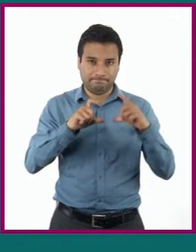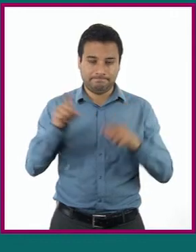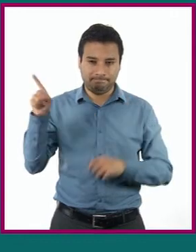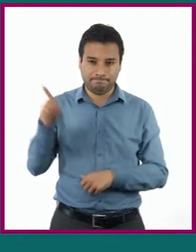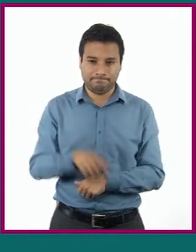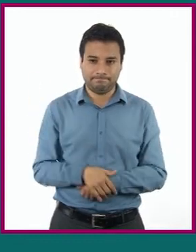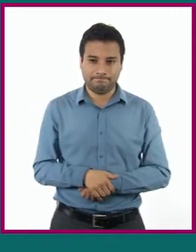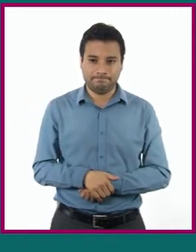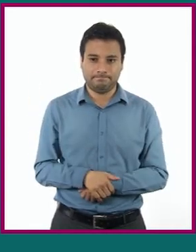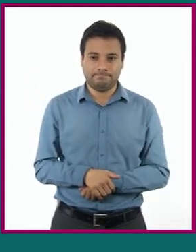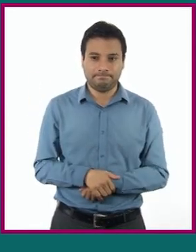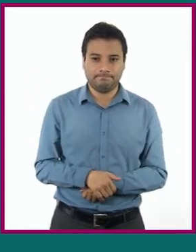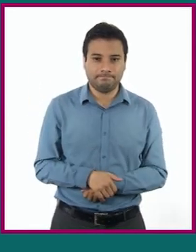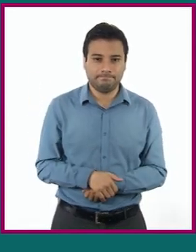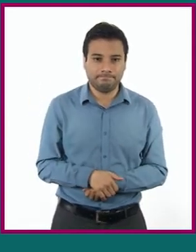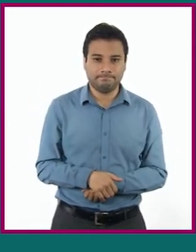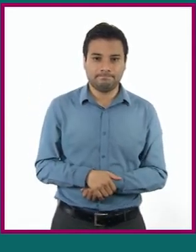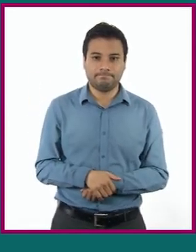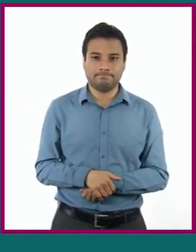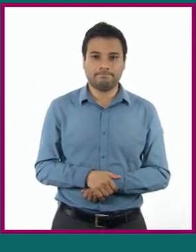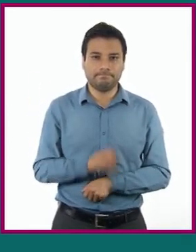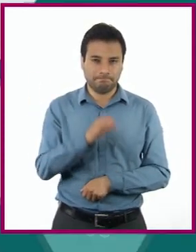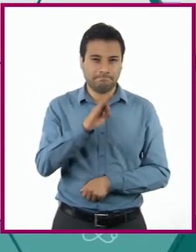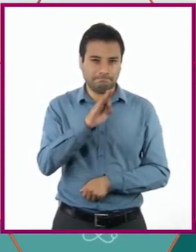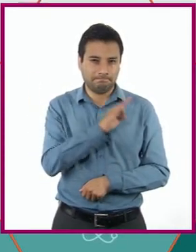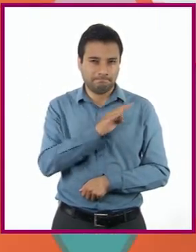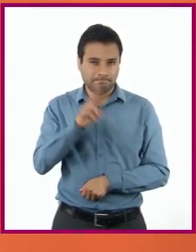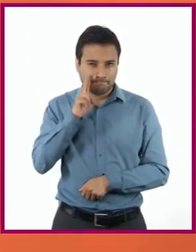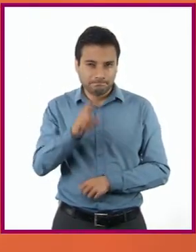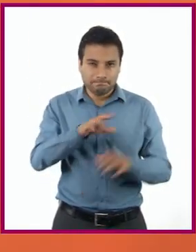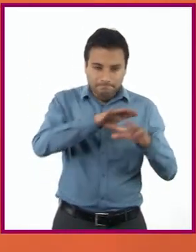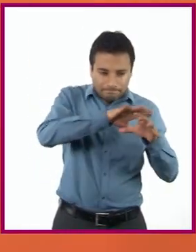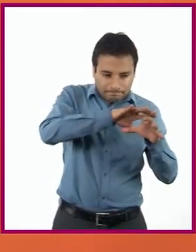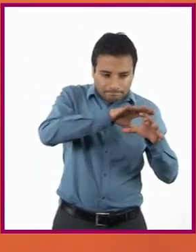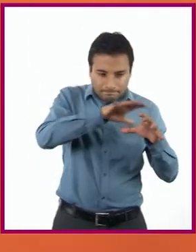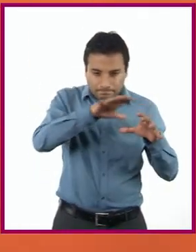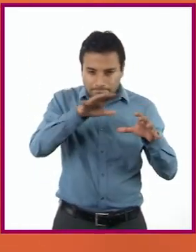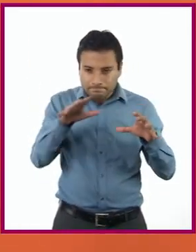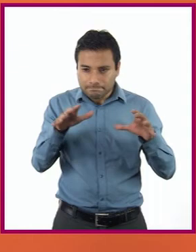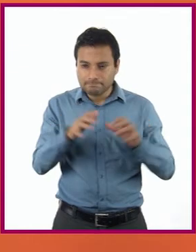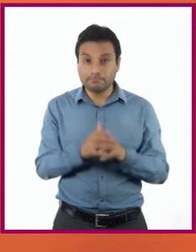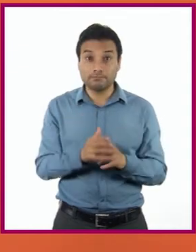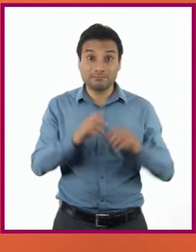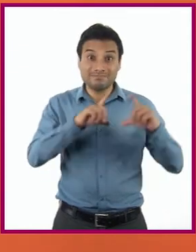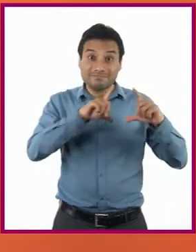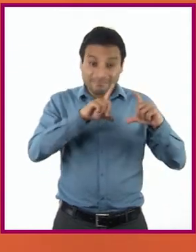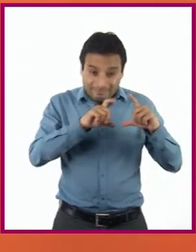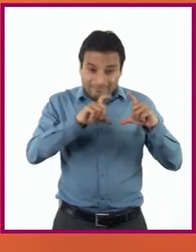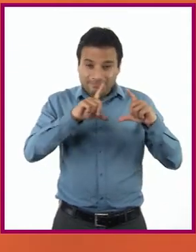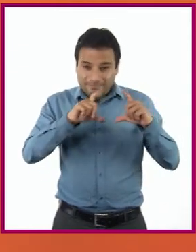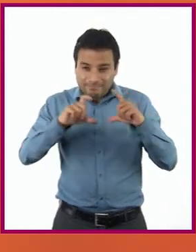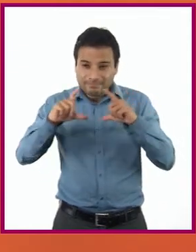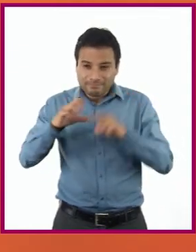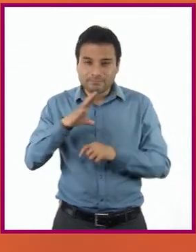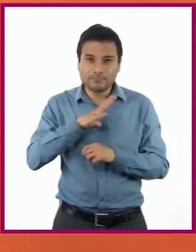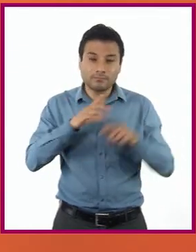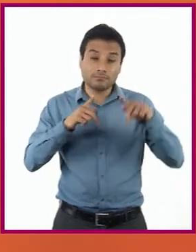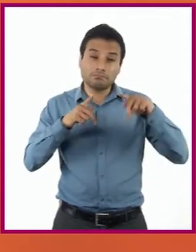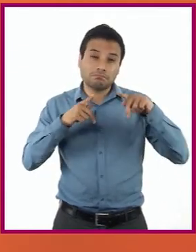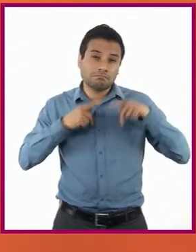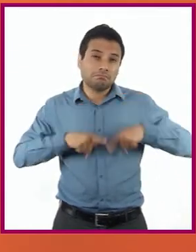apreciar la Tierra y podemos notar su curvatura. Aún con todas estas fotografías y evidencias, la